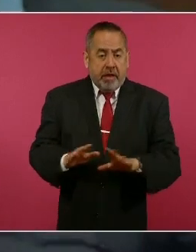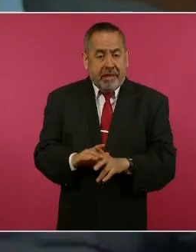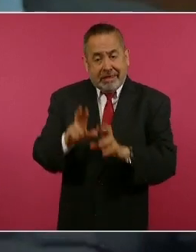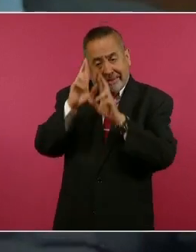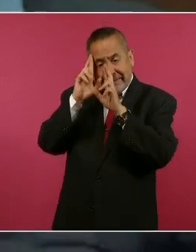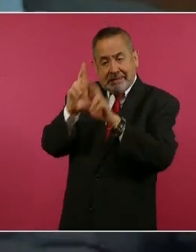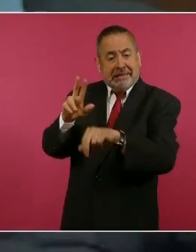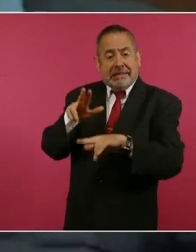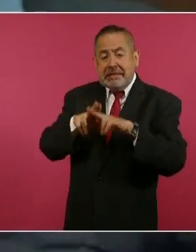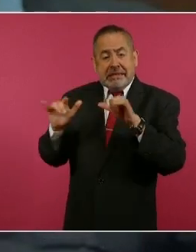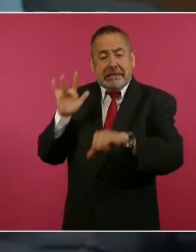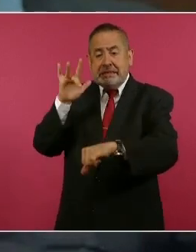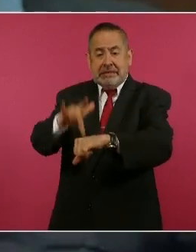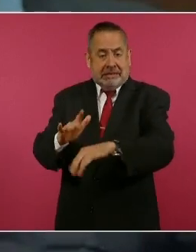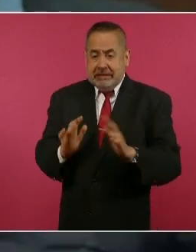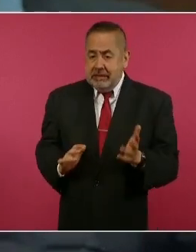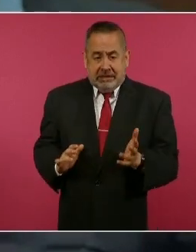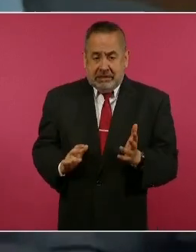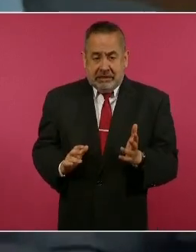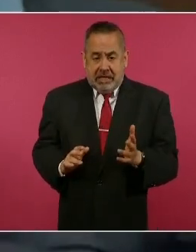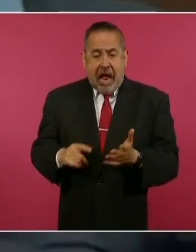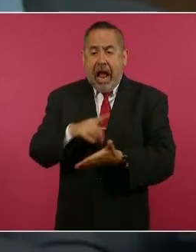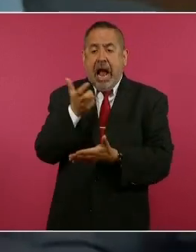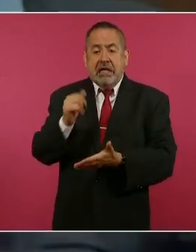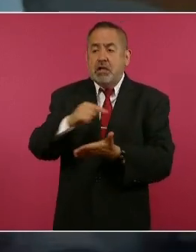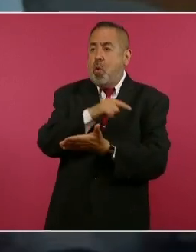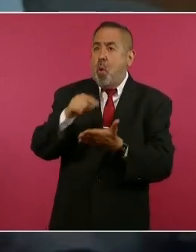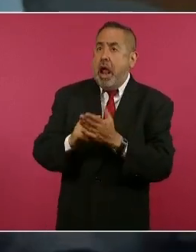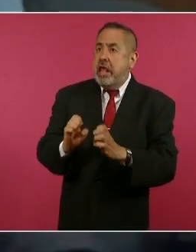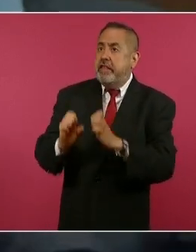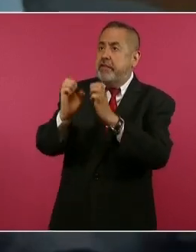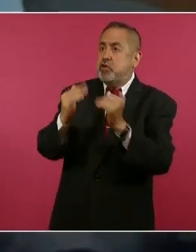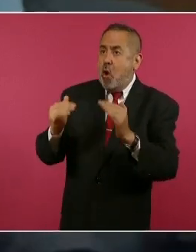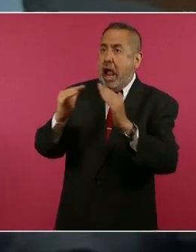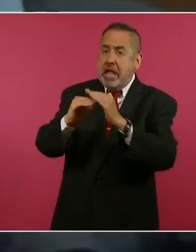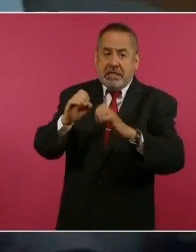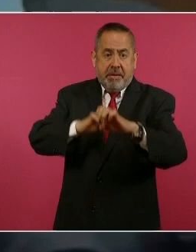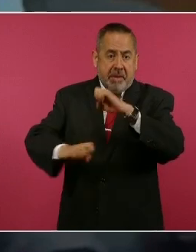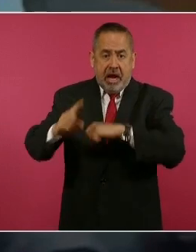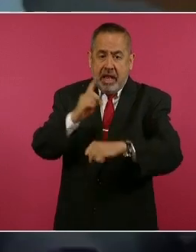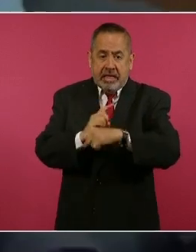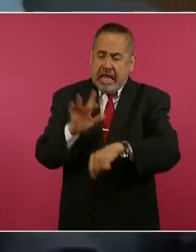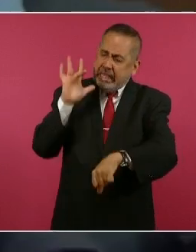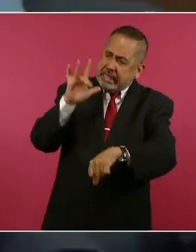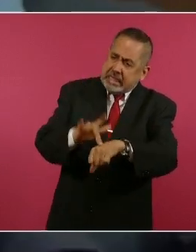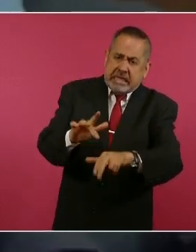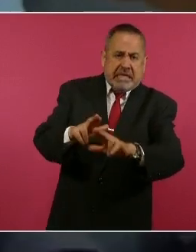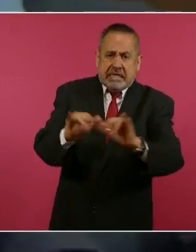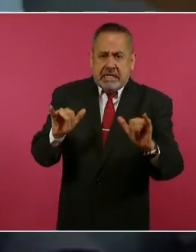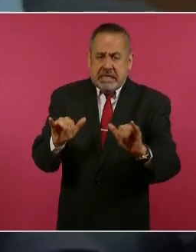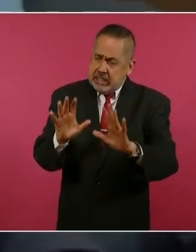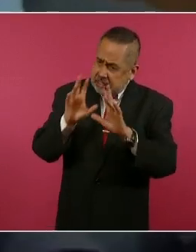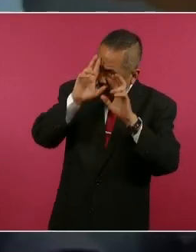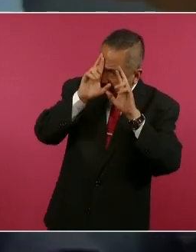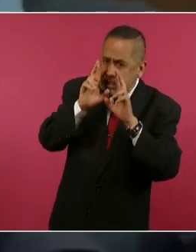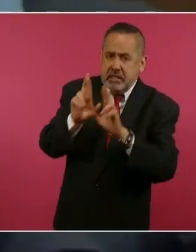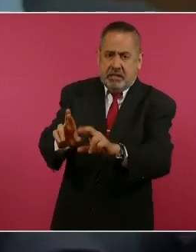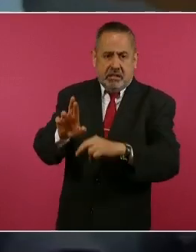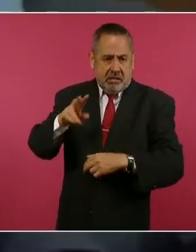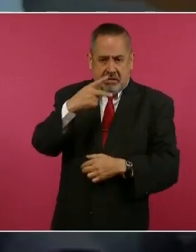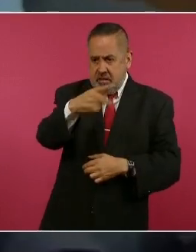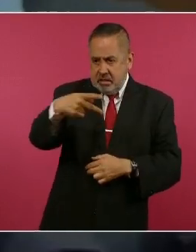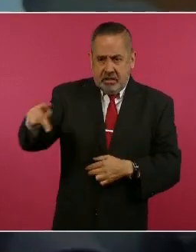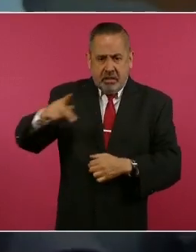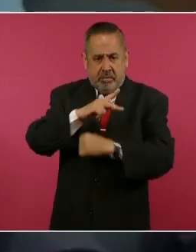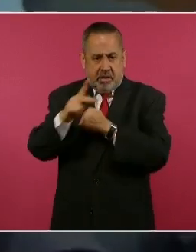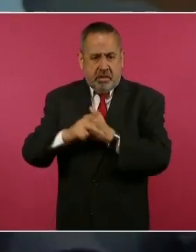cualquier intento que ponga en riesgo la inviolabilidad de los locales de las misiones diplomáticas. Y reiteró la obligación que